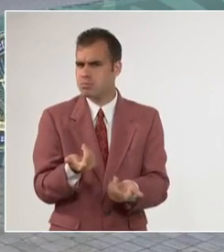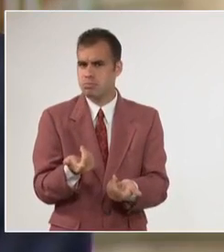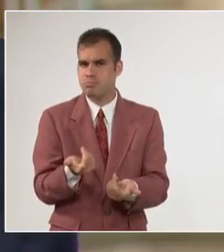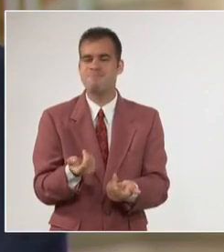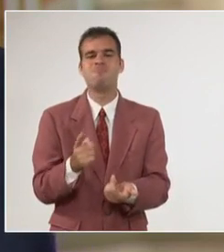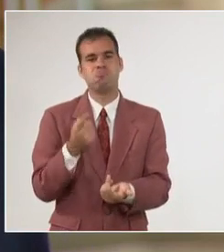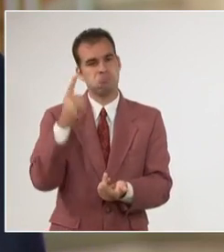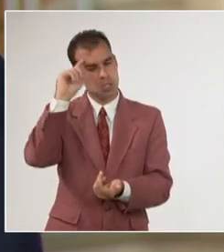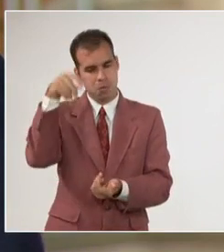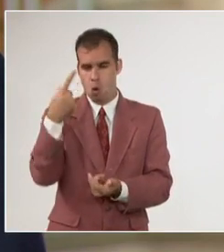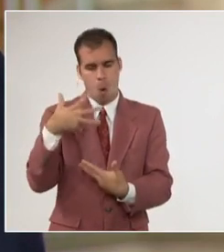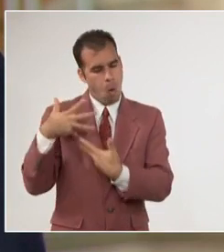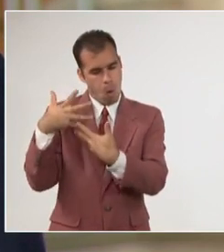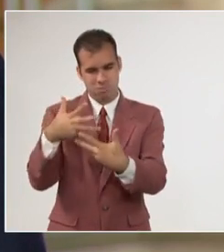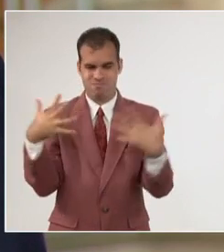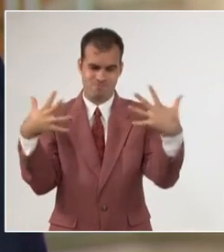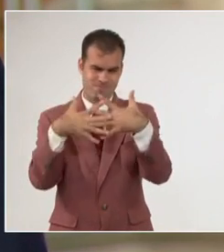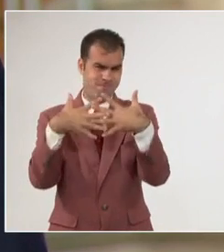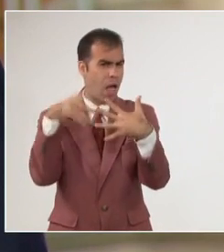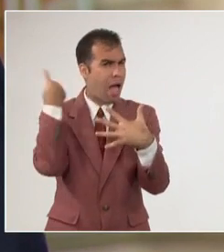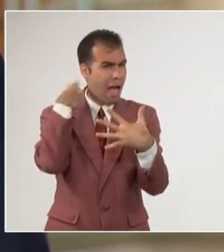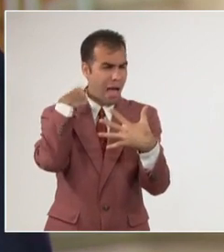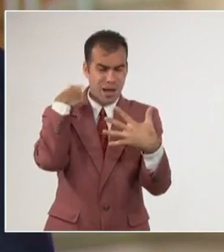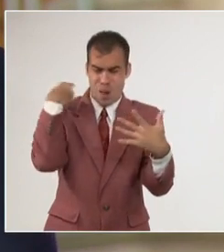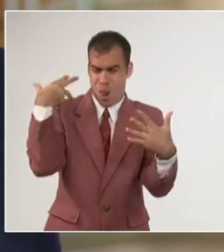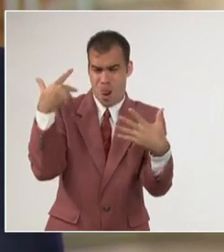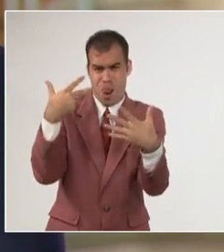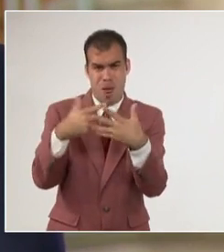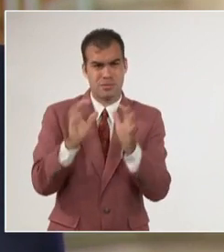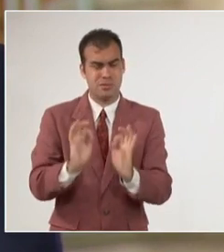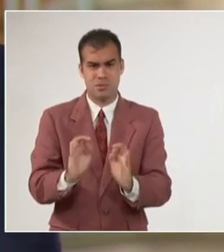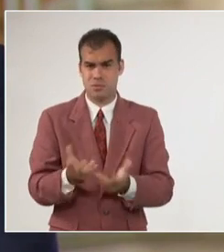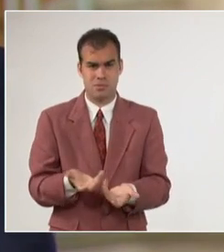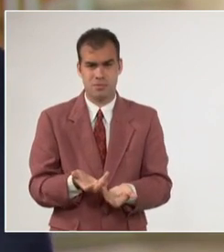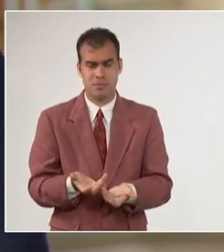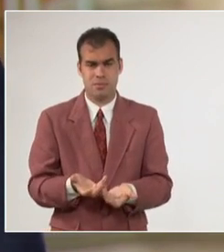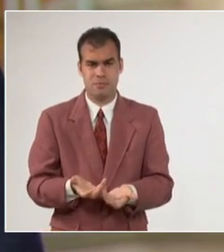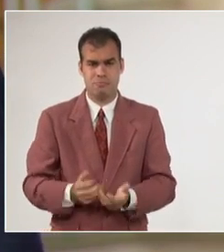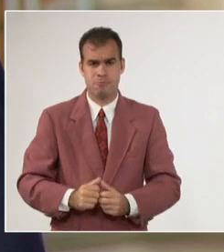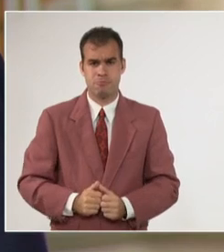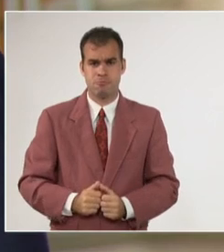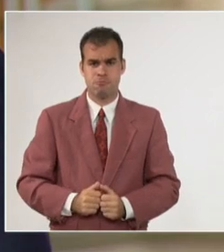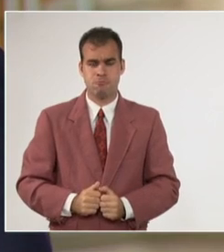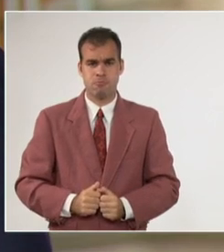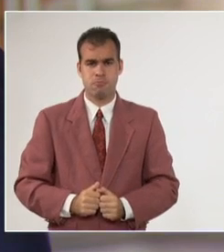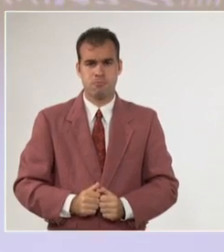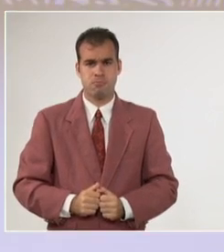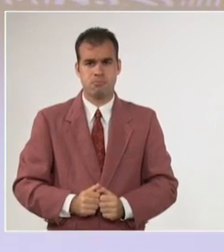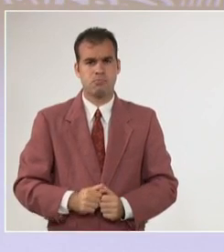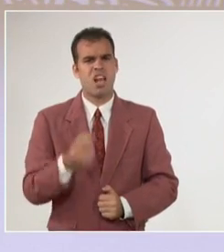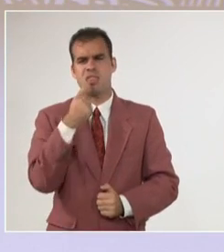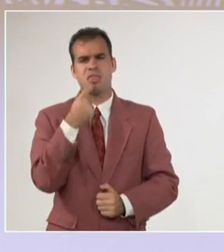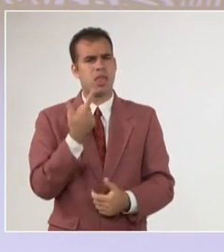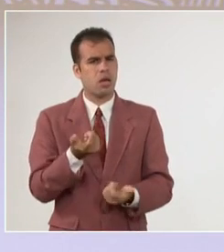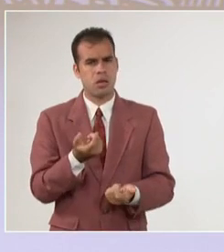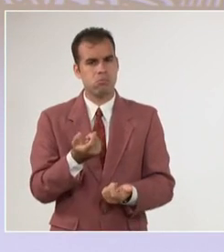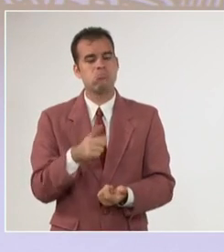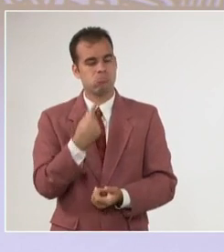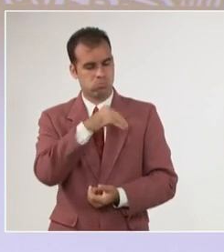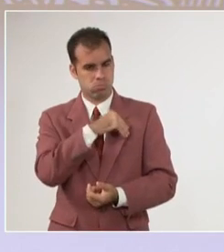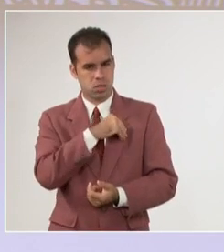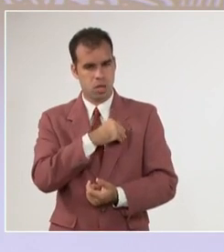lazos históricos y de hermandad existentes entre México y Cuba, una muestra genuina de aprecio,